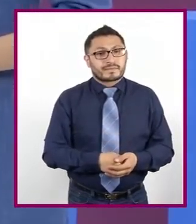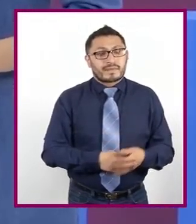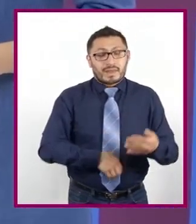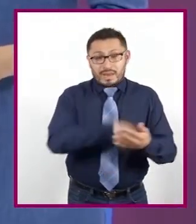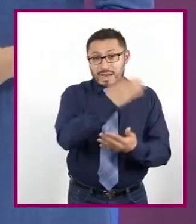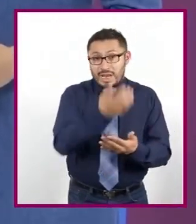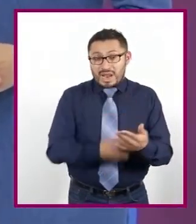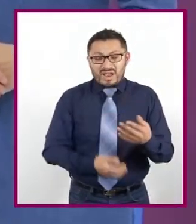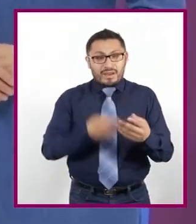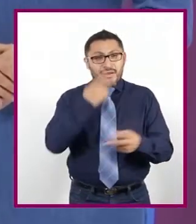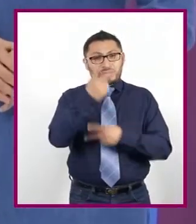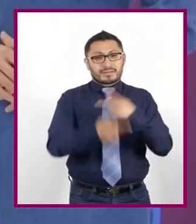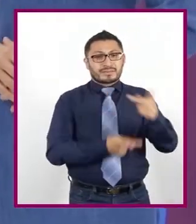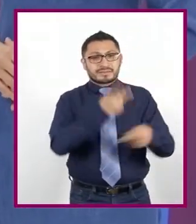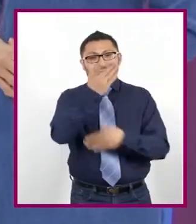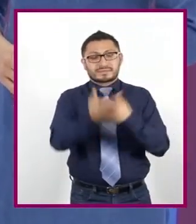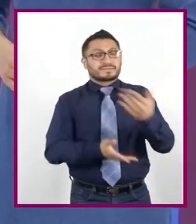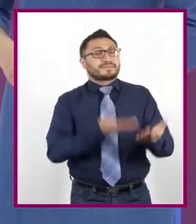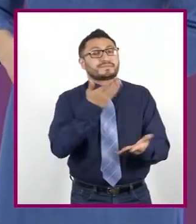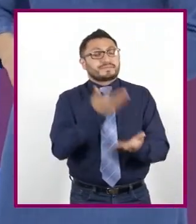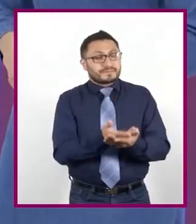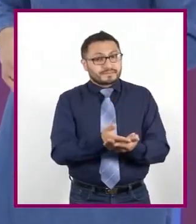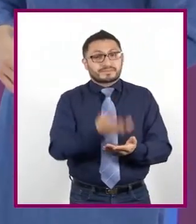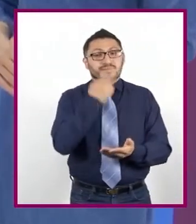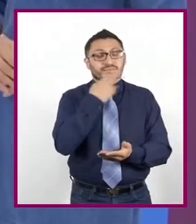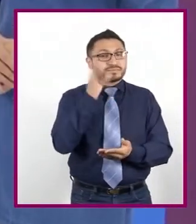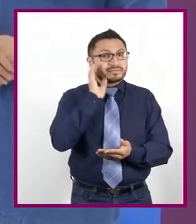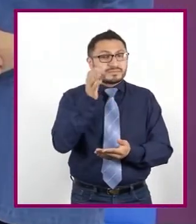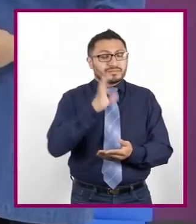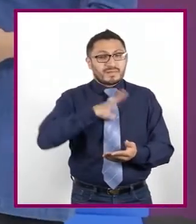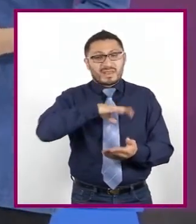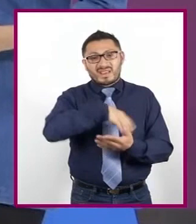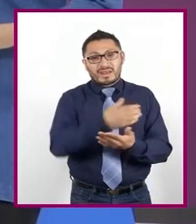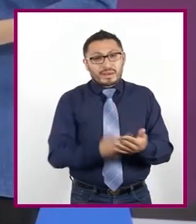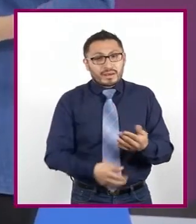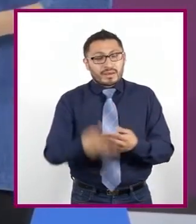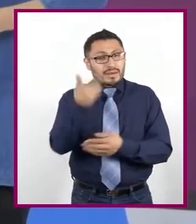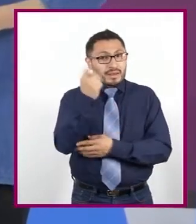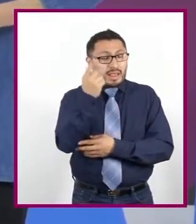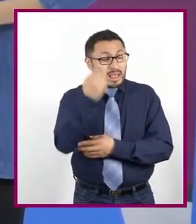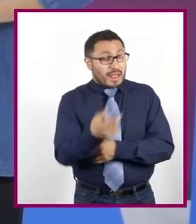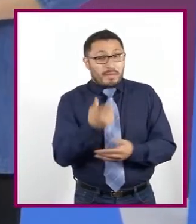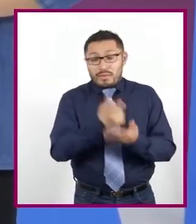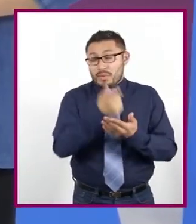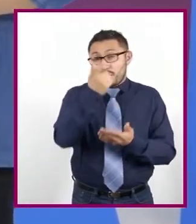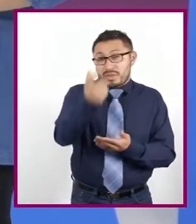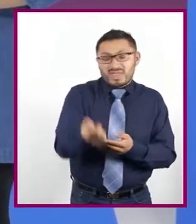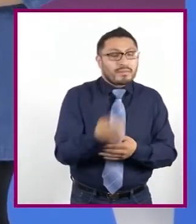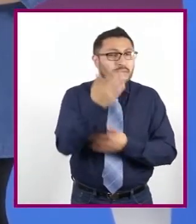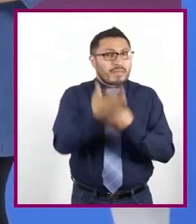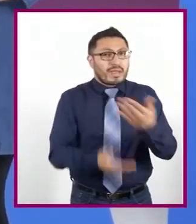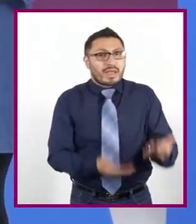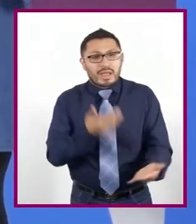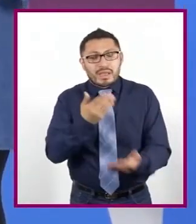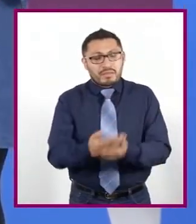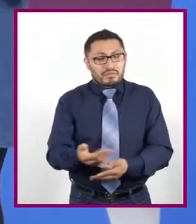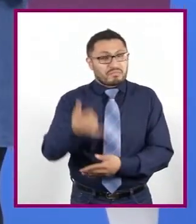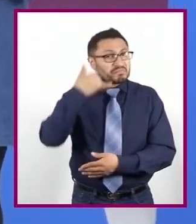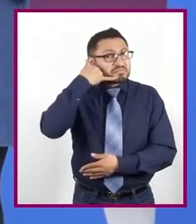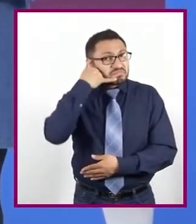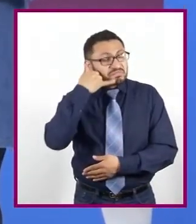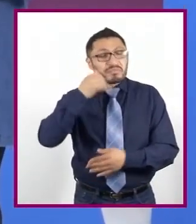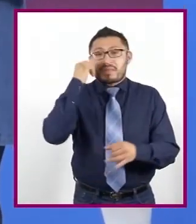contrato de prestación de servicios, usado cuando se contrata televisión de paga, servicios